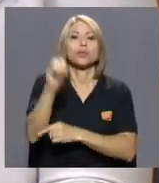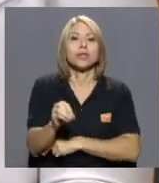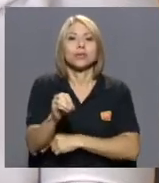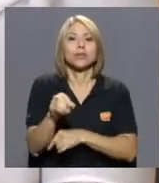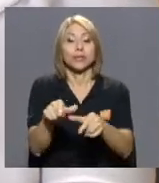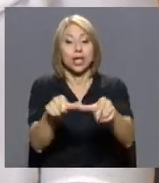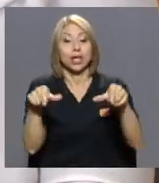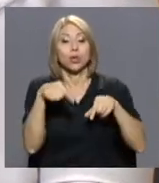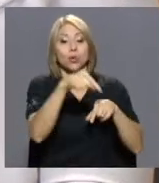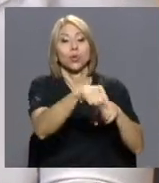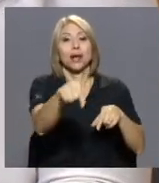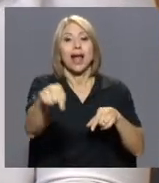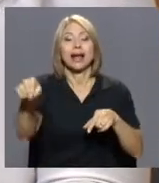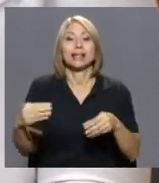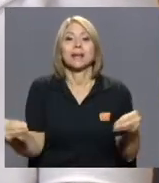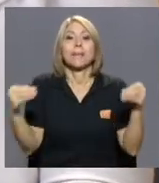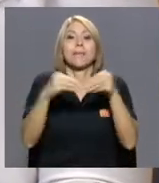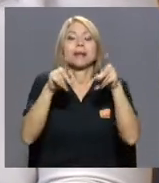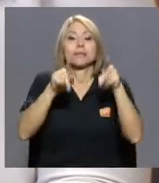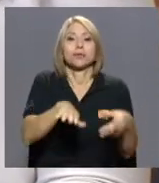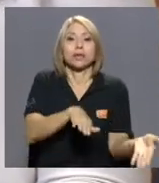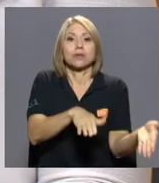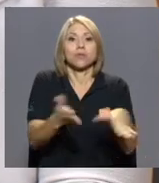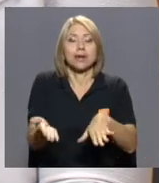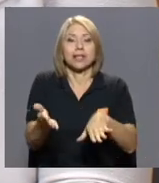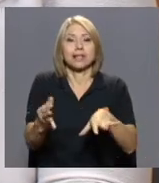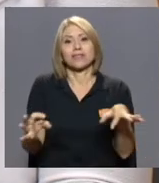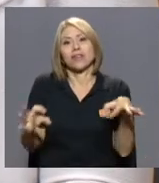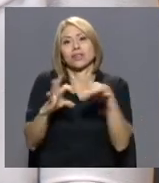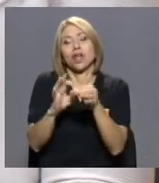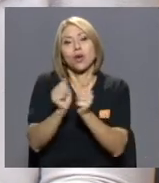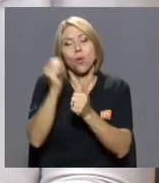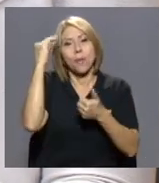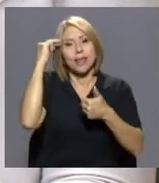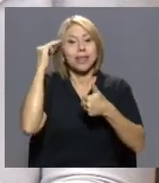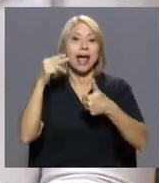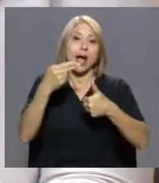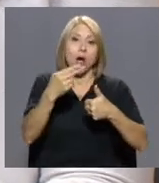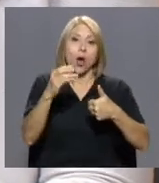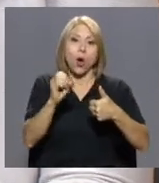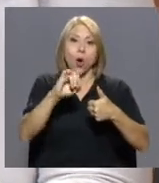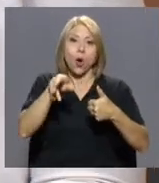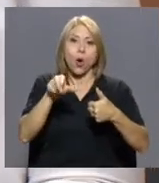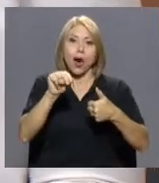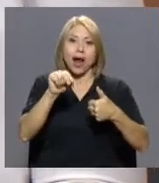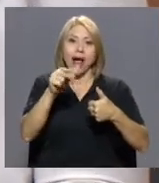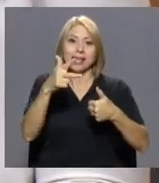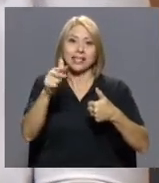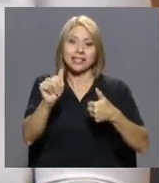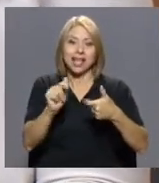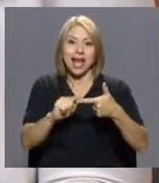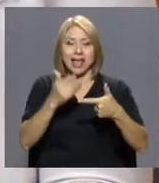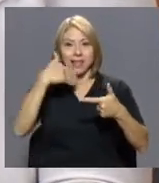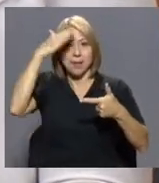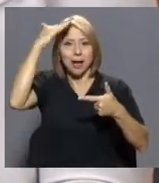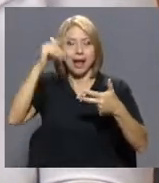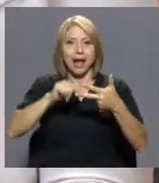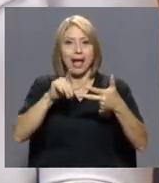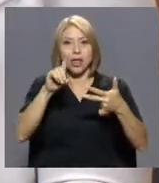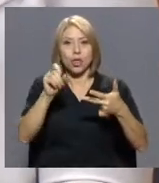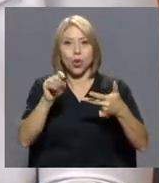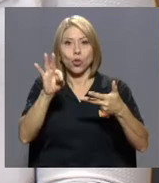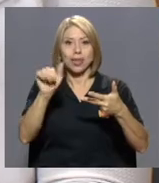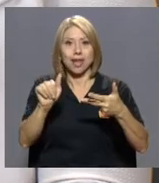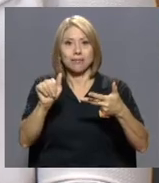mortalidad asociada a eventos de salud mental. Por ejemplo, Ojancha, Talamanca y Dota. Sí, correcto. Pero solo 18%. Entonces tenemos